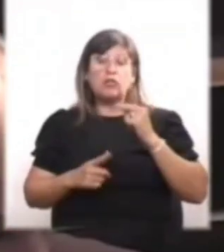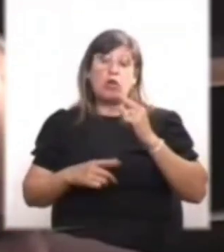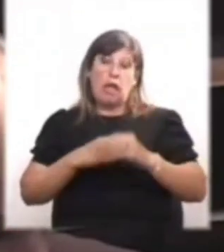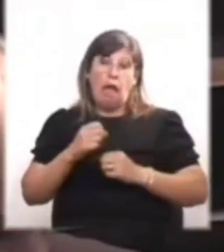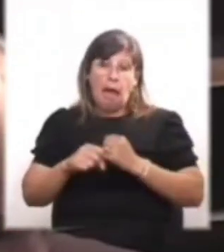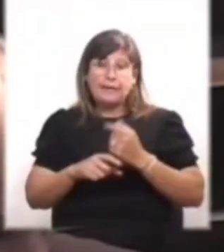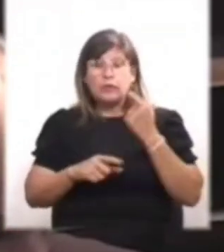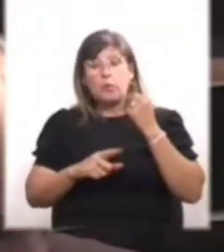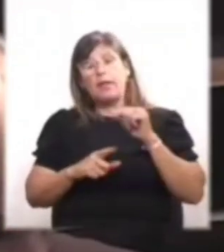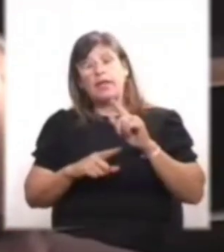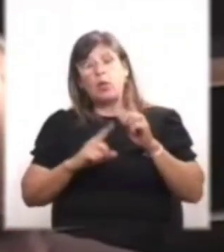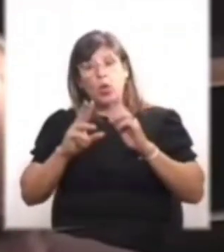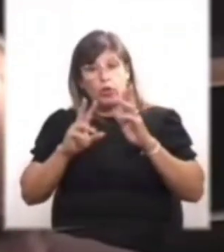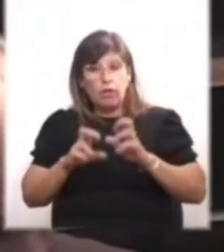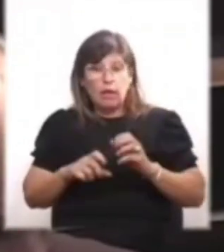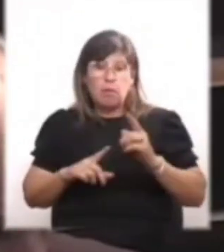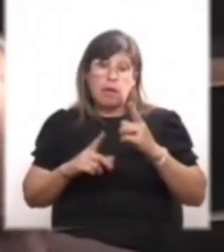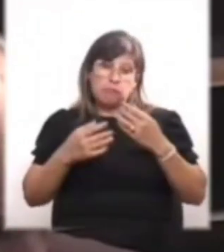madurar algunos temas,